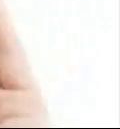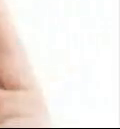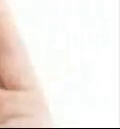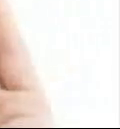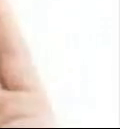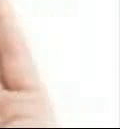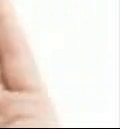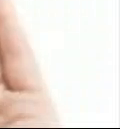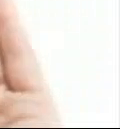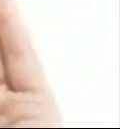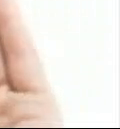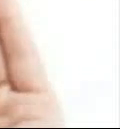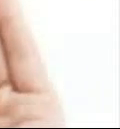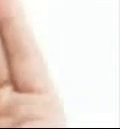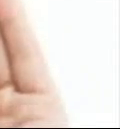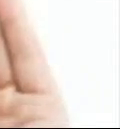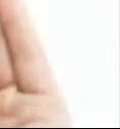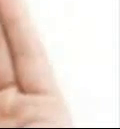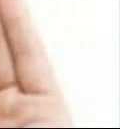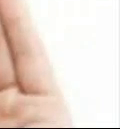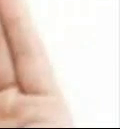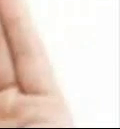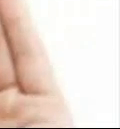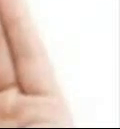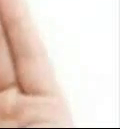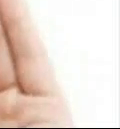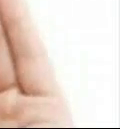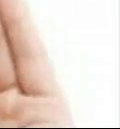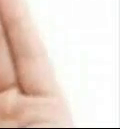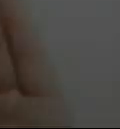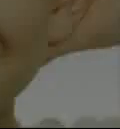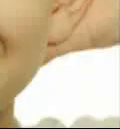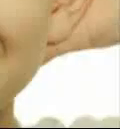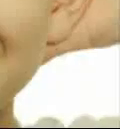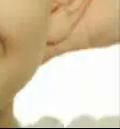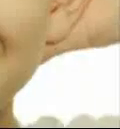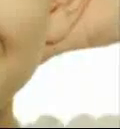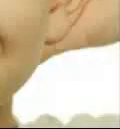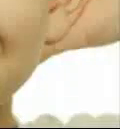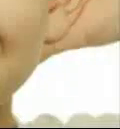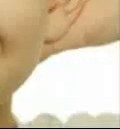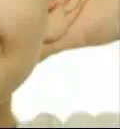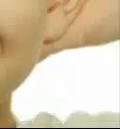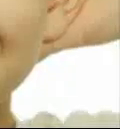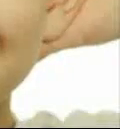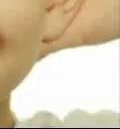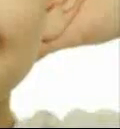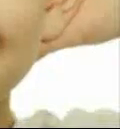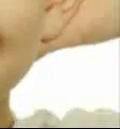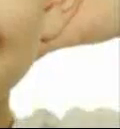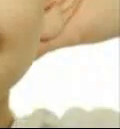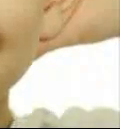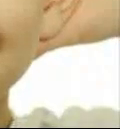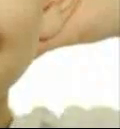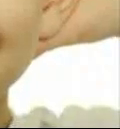En nuestro país hay aproximadamente 950.000 personas sordas. De estas, 95.000 son menores de